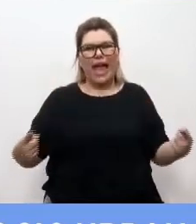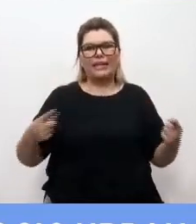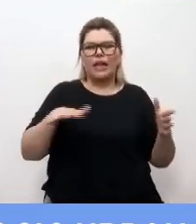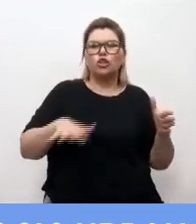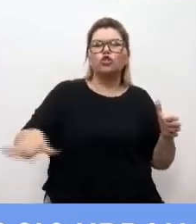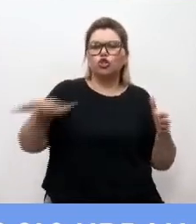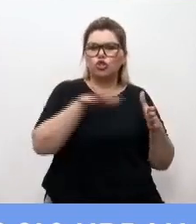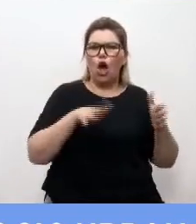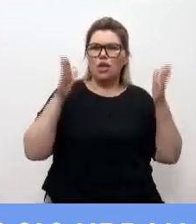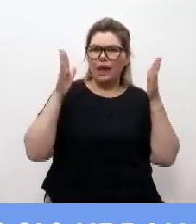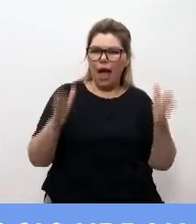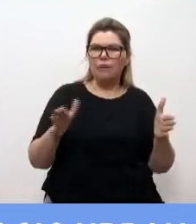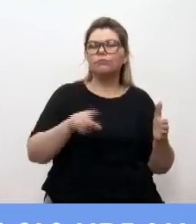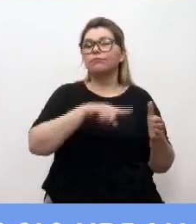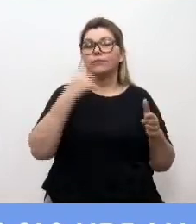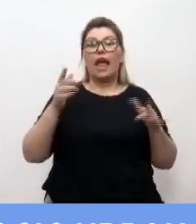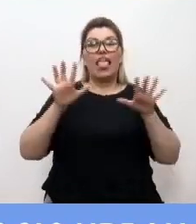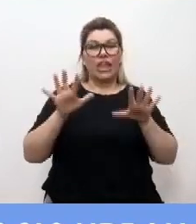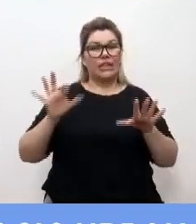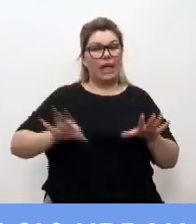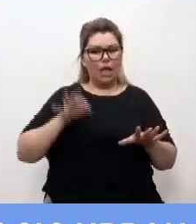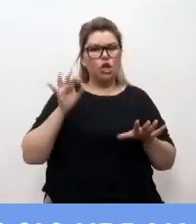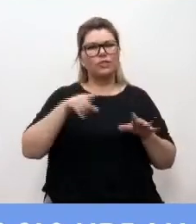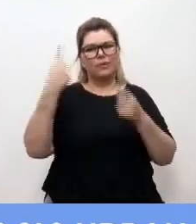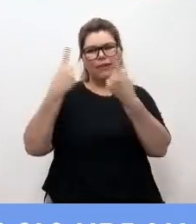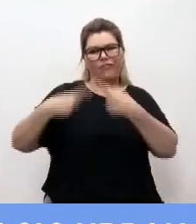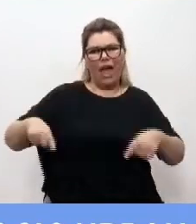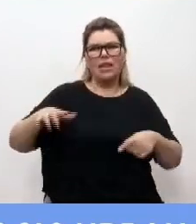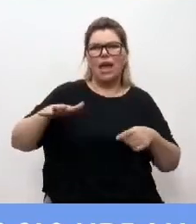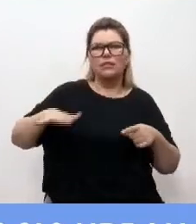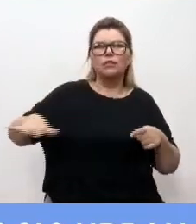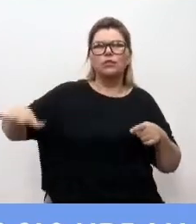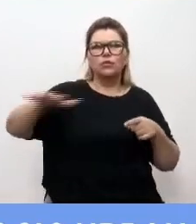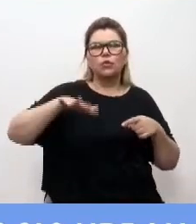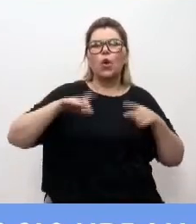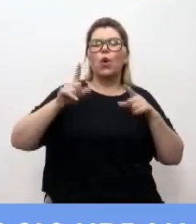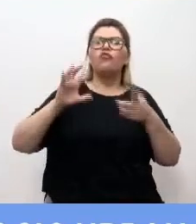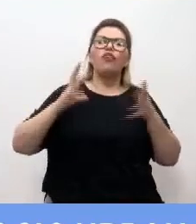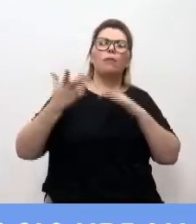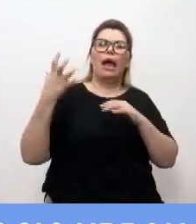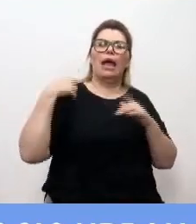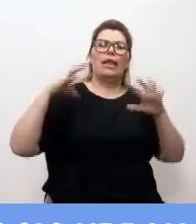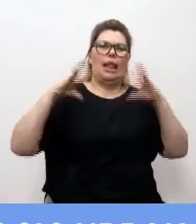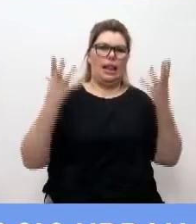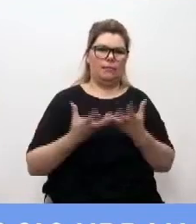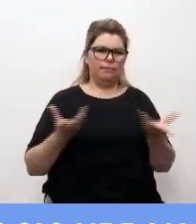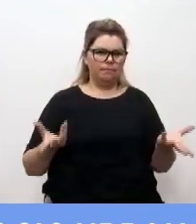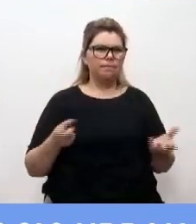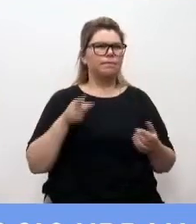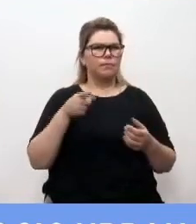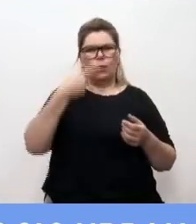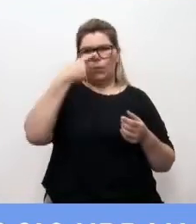zona determinada, y de 10 años, cuando se trate de bienes comprendidos en una enumeración genérica. Claramente, es el